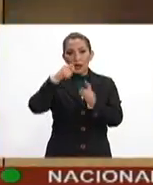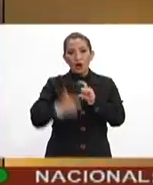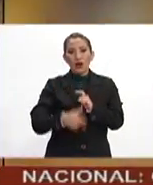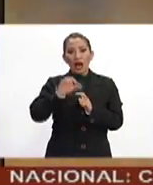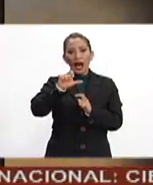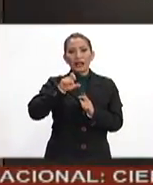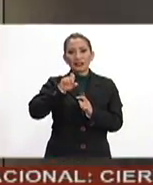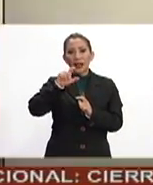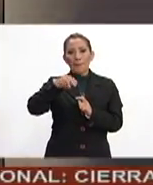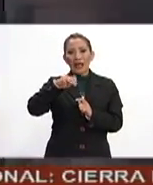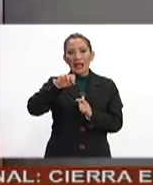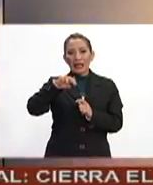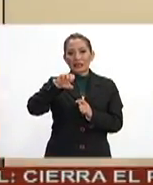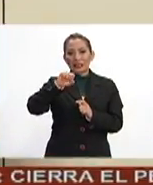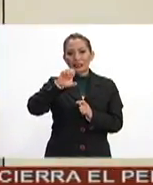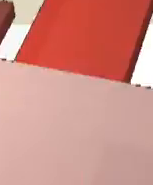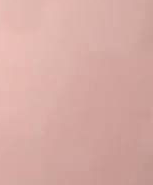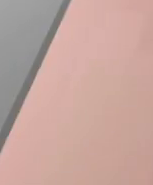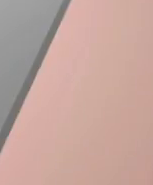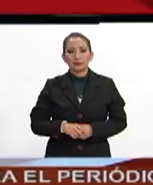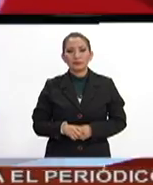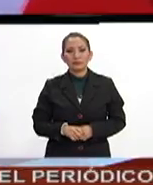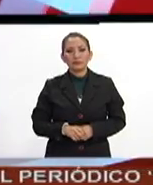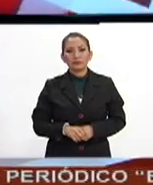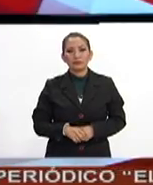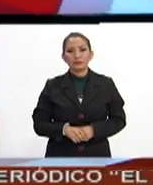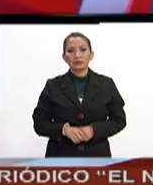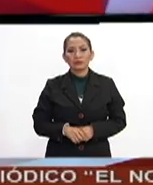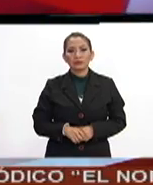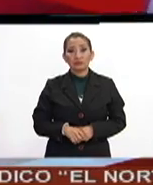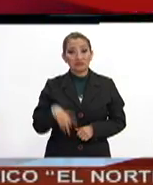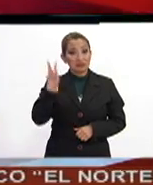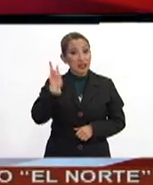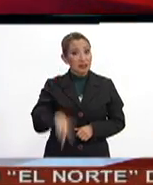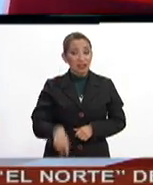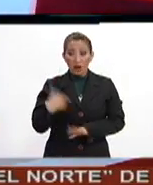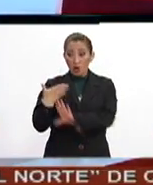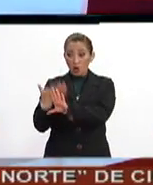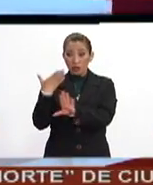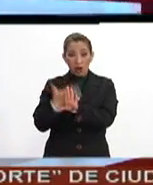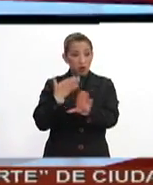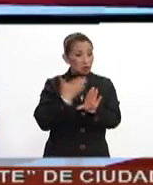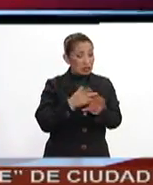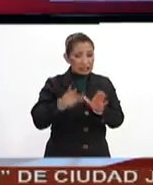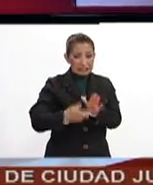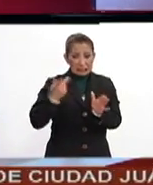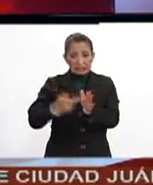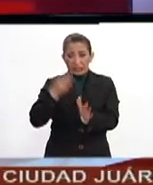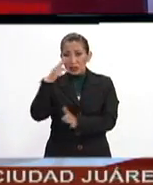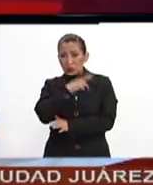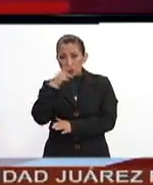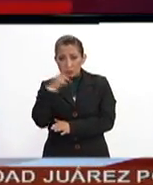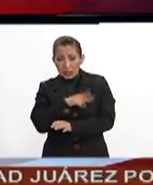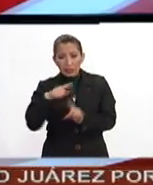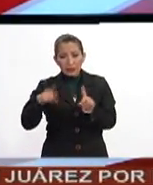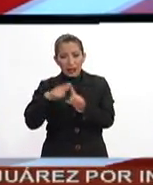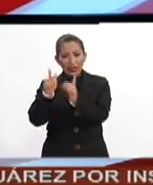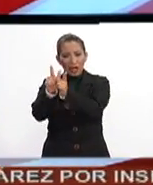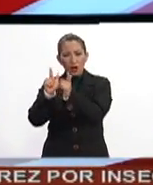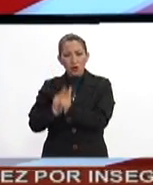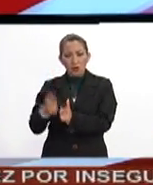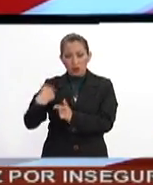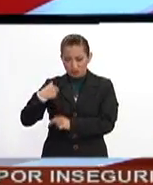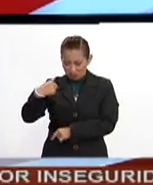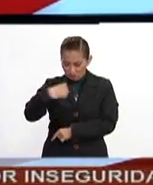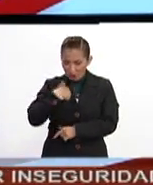México al Día, Axel Meneses. Y es que sí, ataques terroristas han habido muchos en Rusia, de diferentes grupos que se